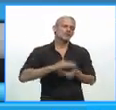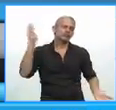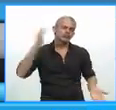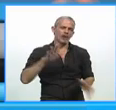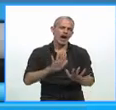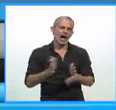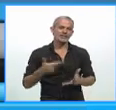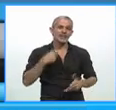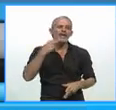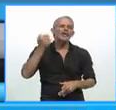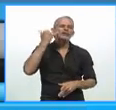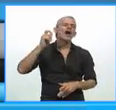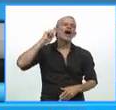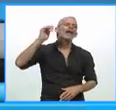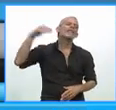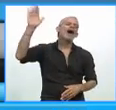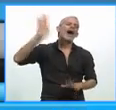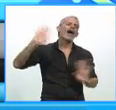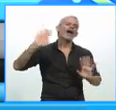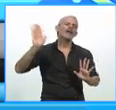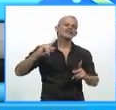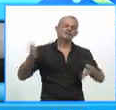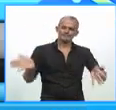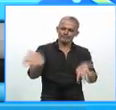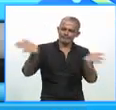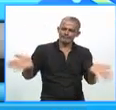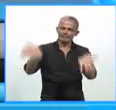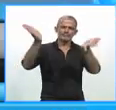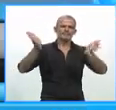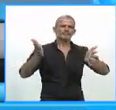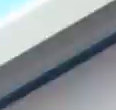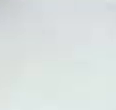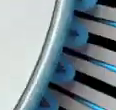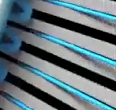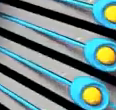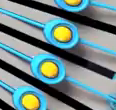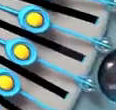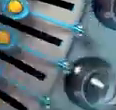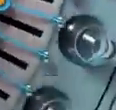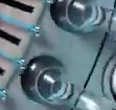Y ahora mis hijos están grandes. Está todo encaminado para que la cosa salga bien. Sí, por eso, así que...